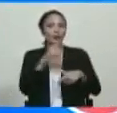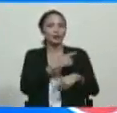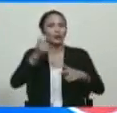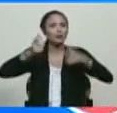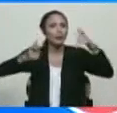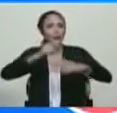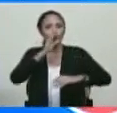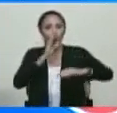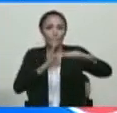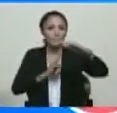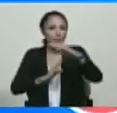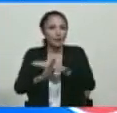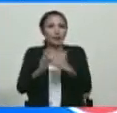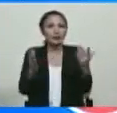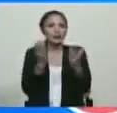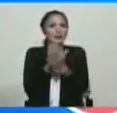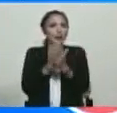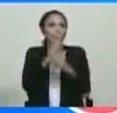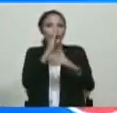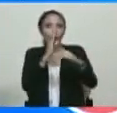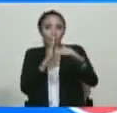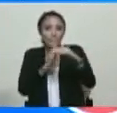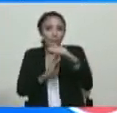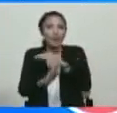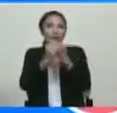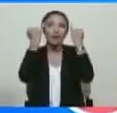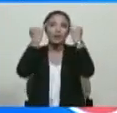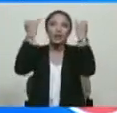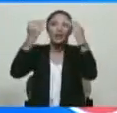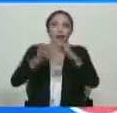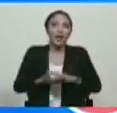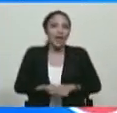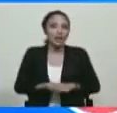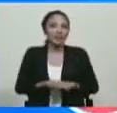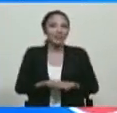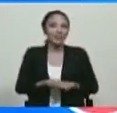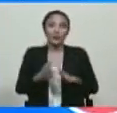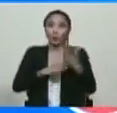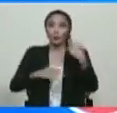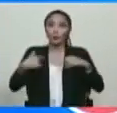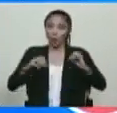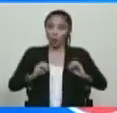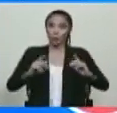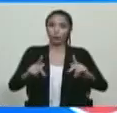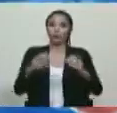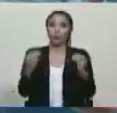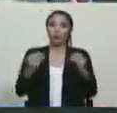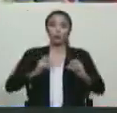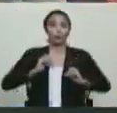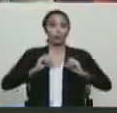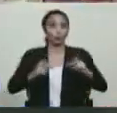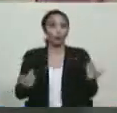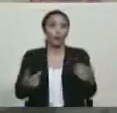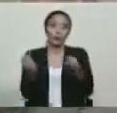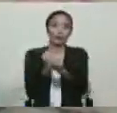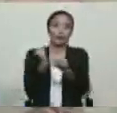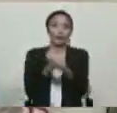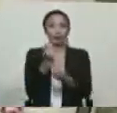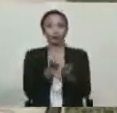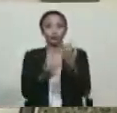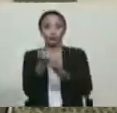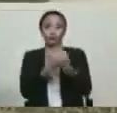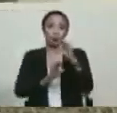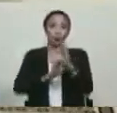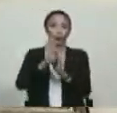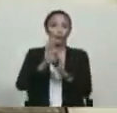gente noble, amorosa, inteligente, y también la Venezuela de oportunidades para los negocios. Es así como